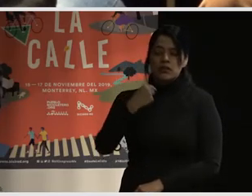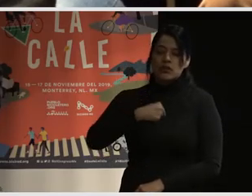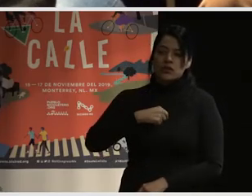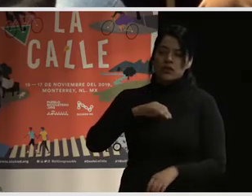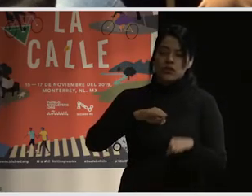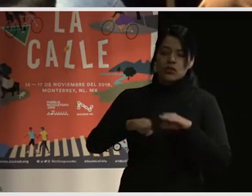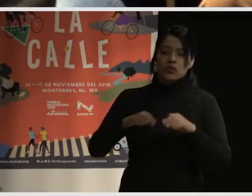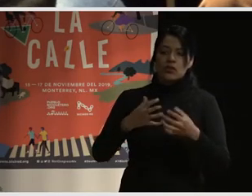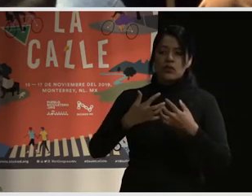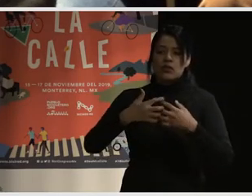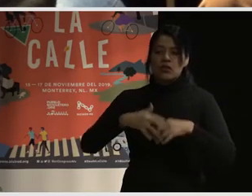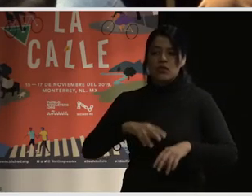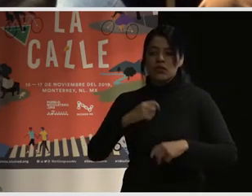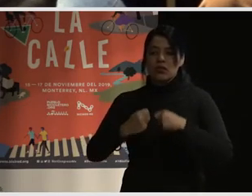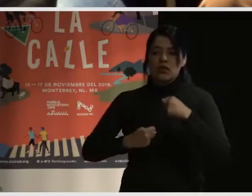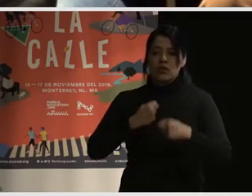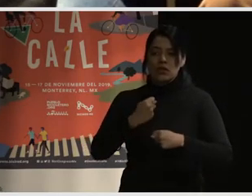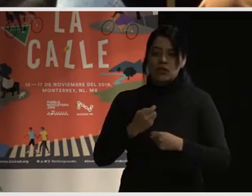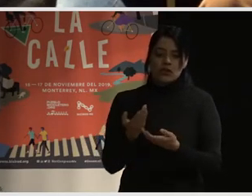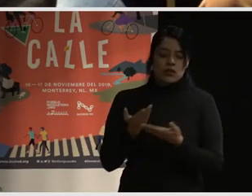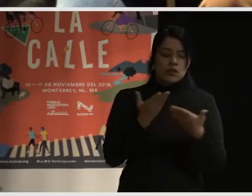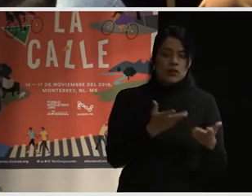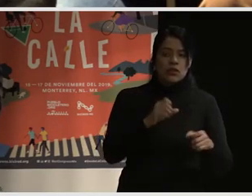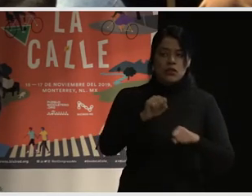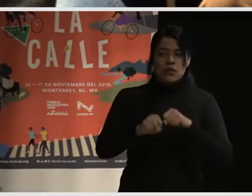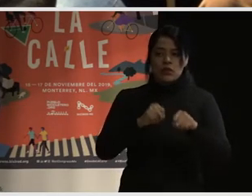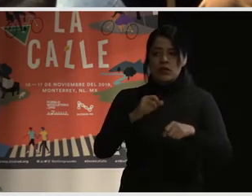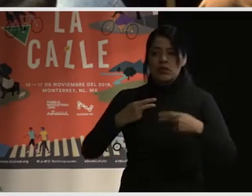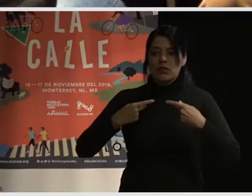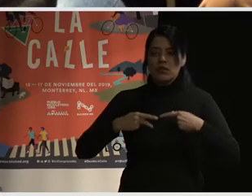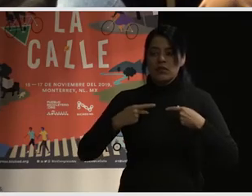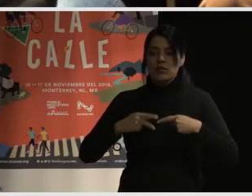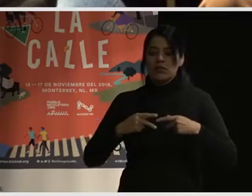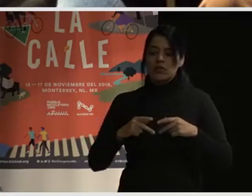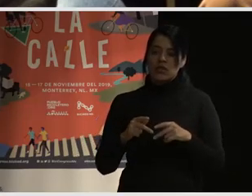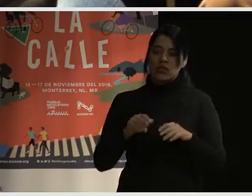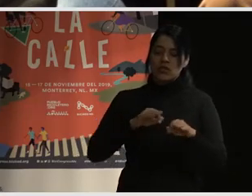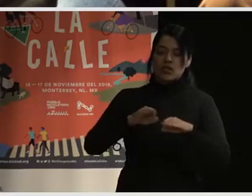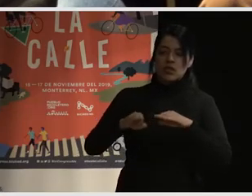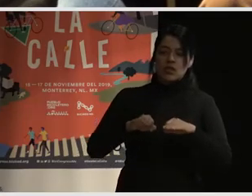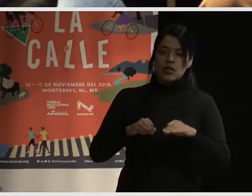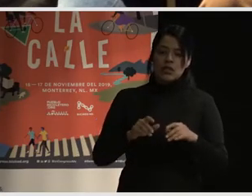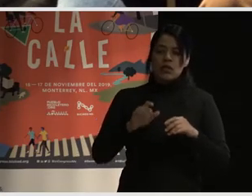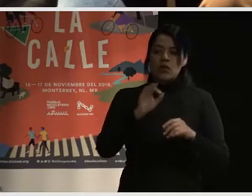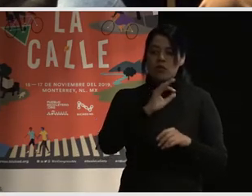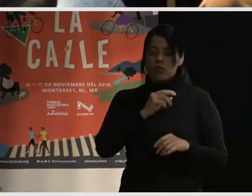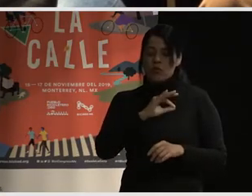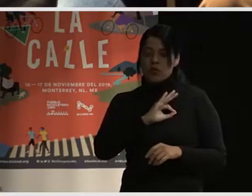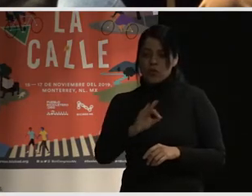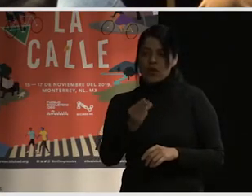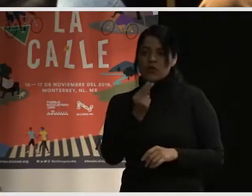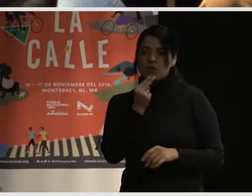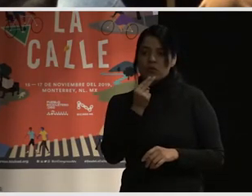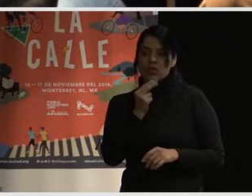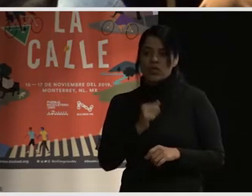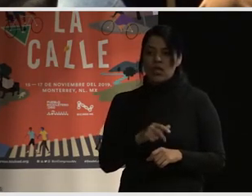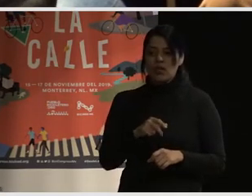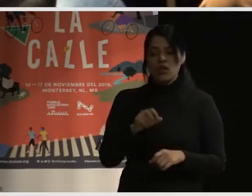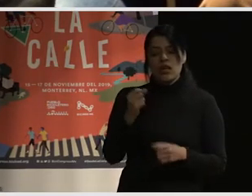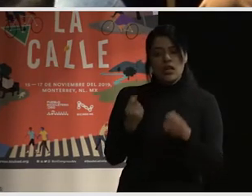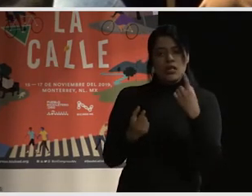una empresa donde las tiendas les dieron bicicletas para que los empleados se pudieran transportar en bicicletas en algunas tiendas ha funcionado y en